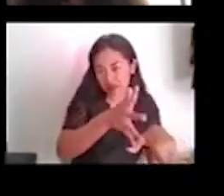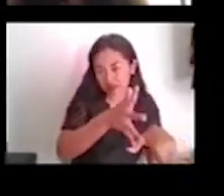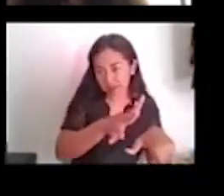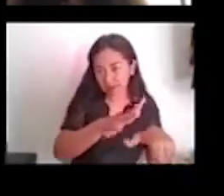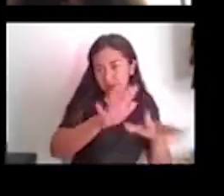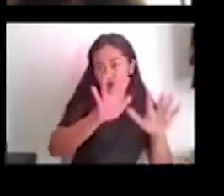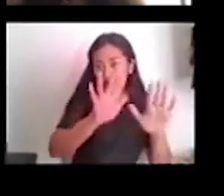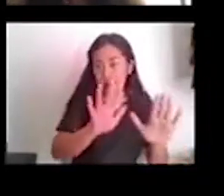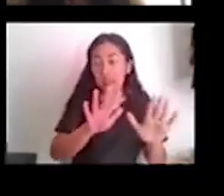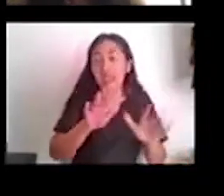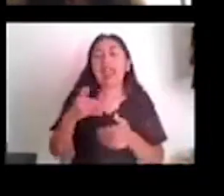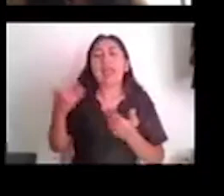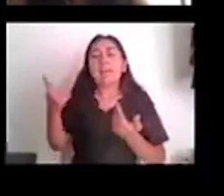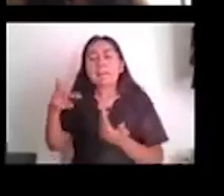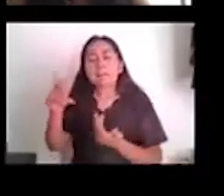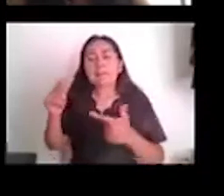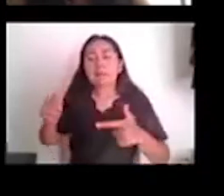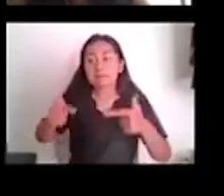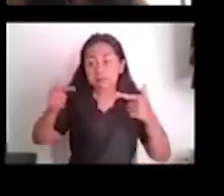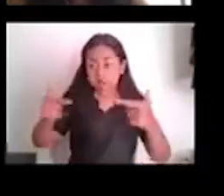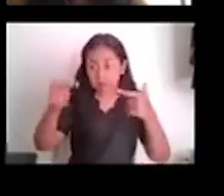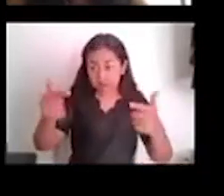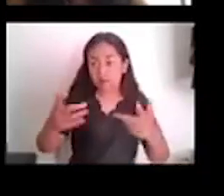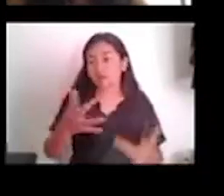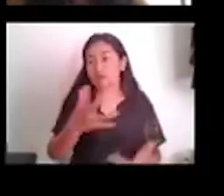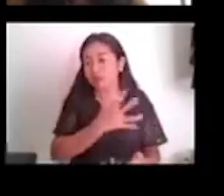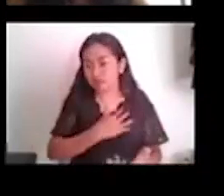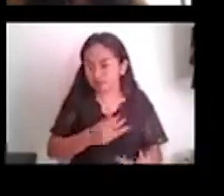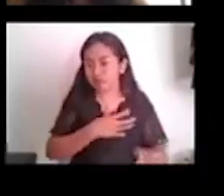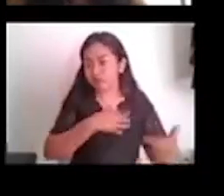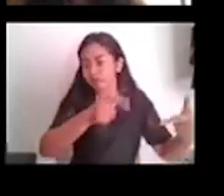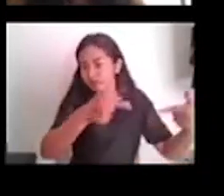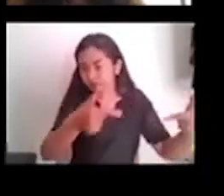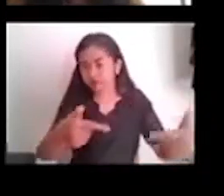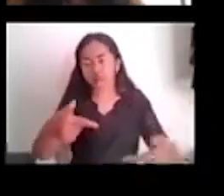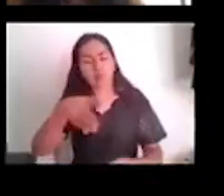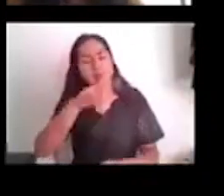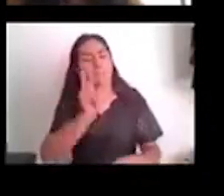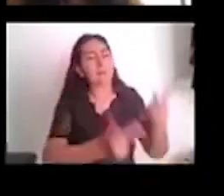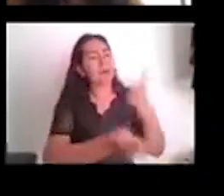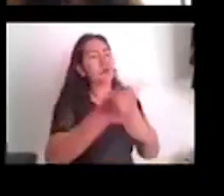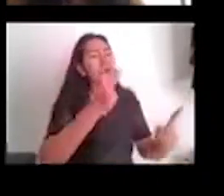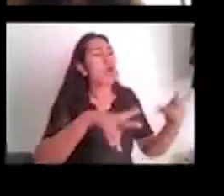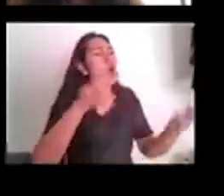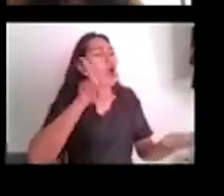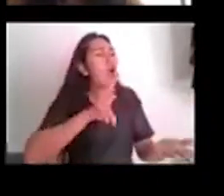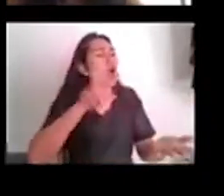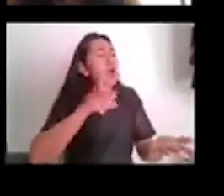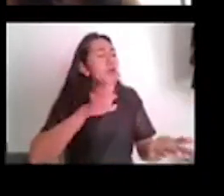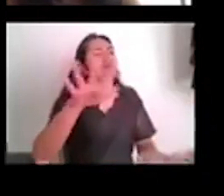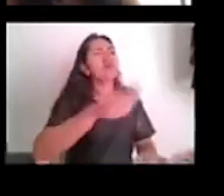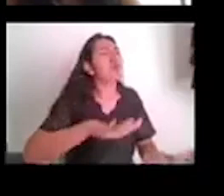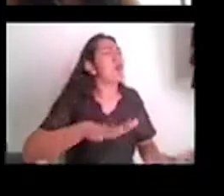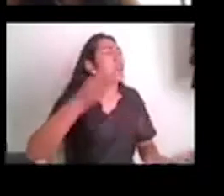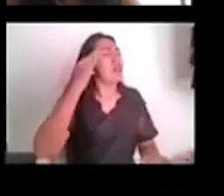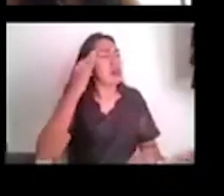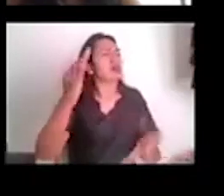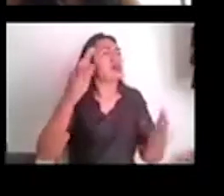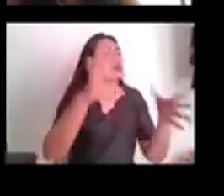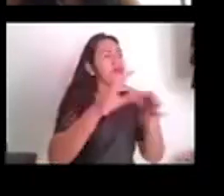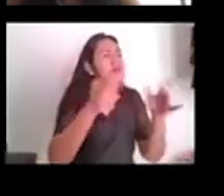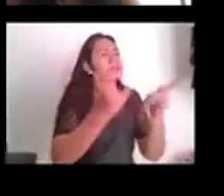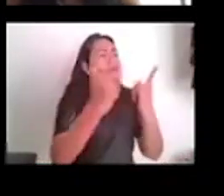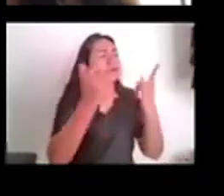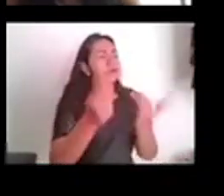entrevistadas, digámoslo así, por los frailes que están escribiendo sobre el periodo prehispánico, ya no